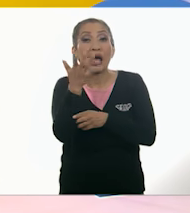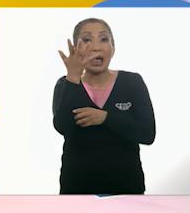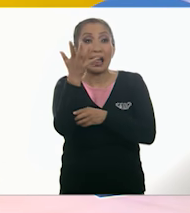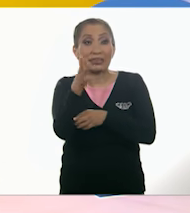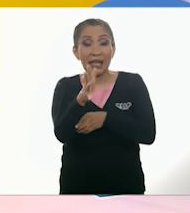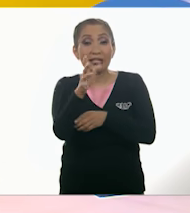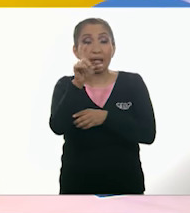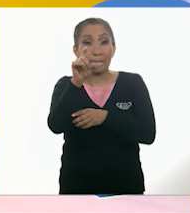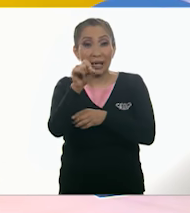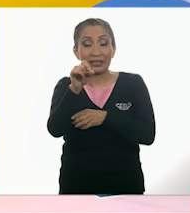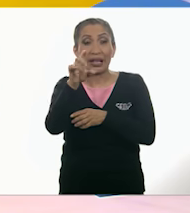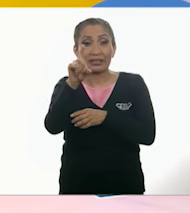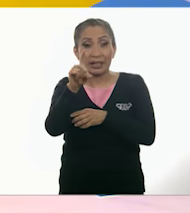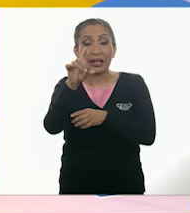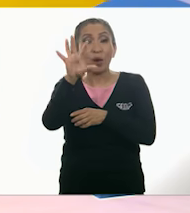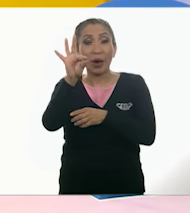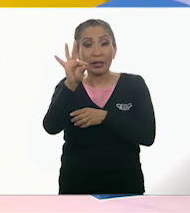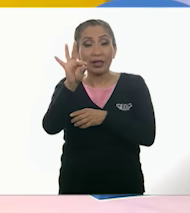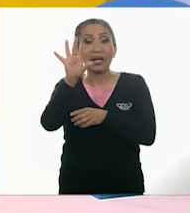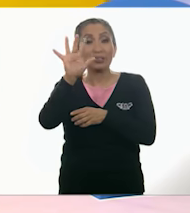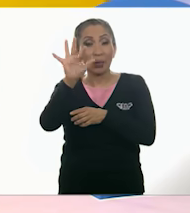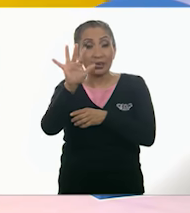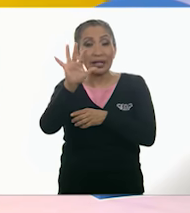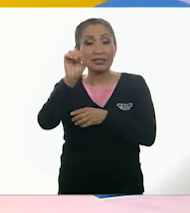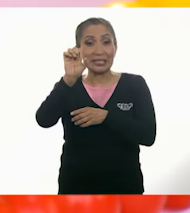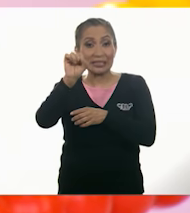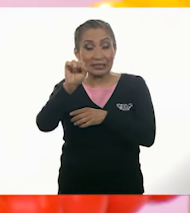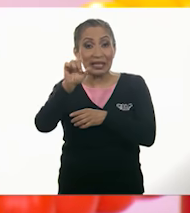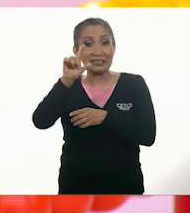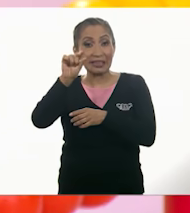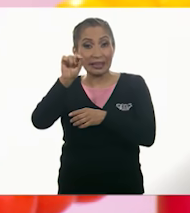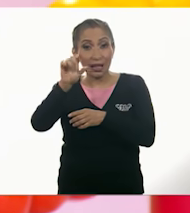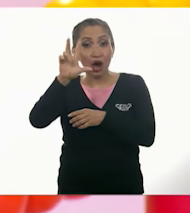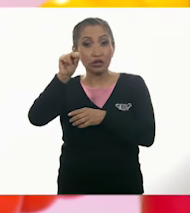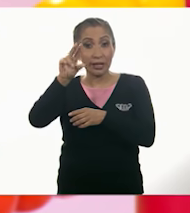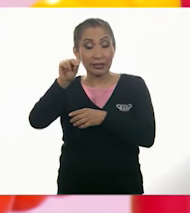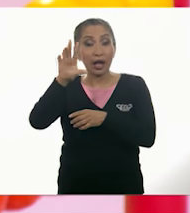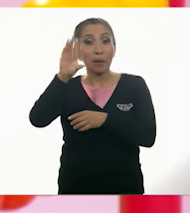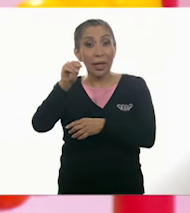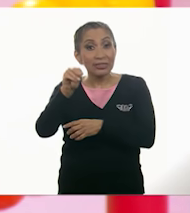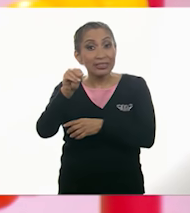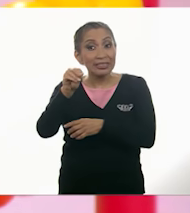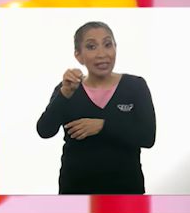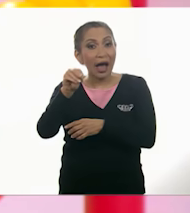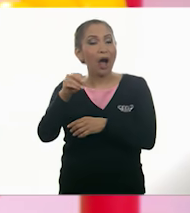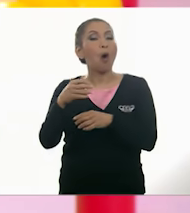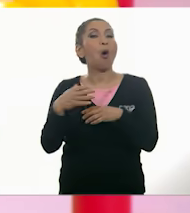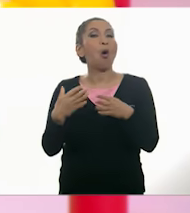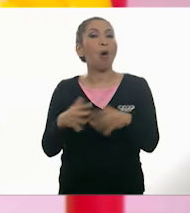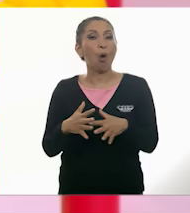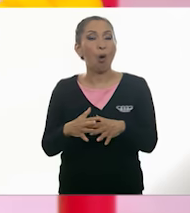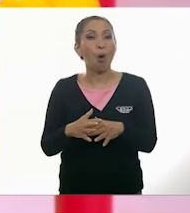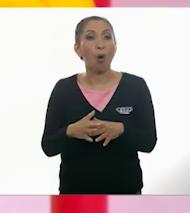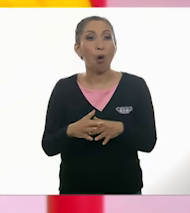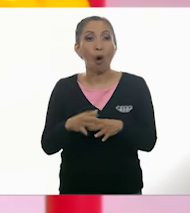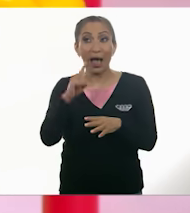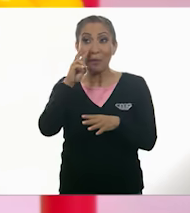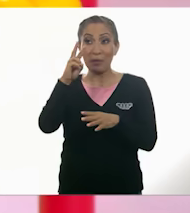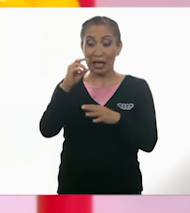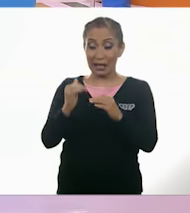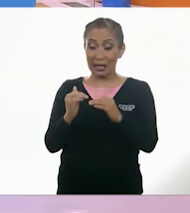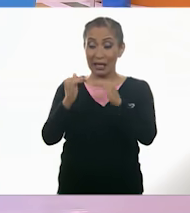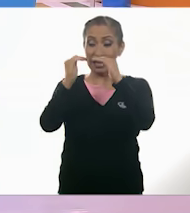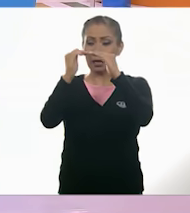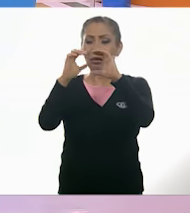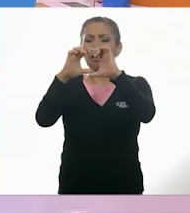10, 20, 30, 40, 50, 60, 70, 80, 90. Entonces, allá dice que